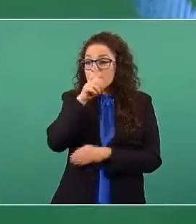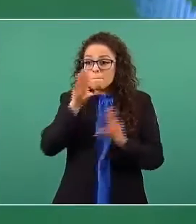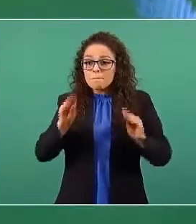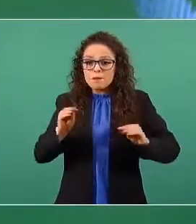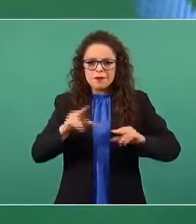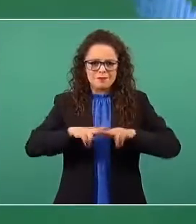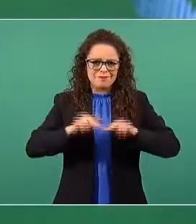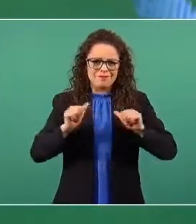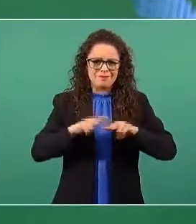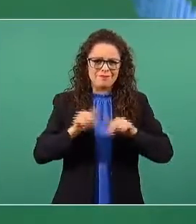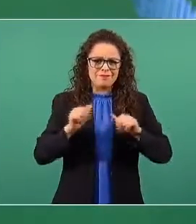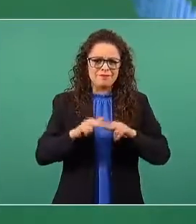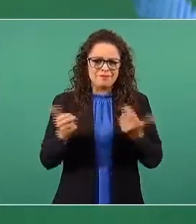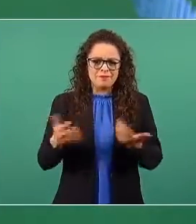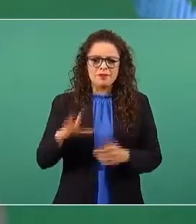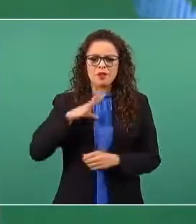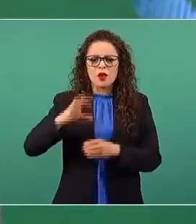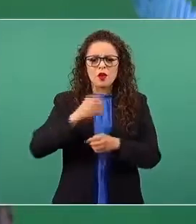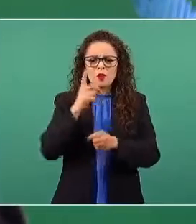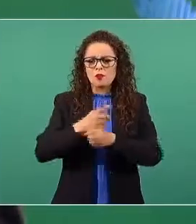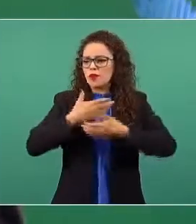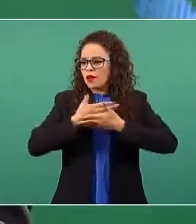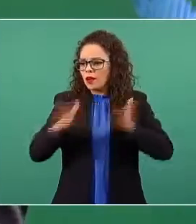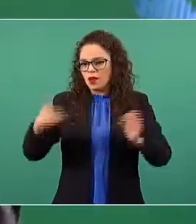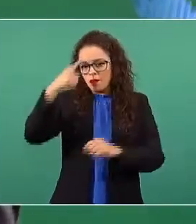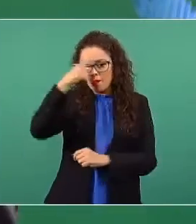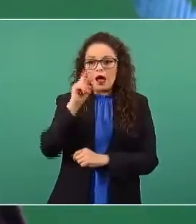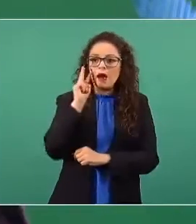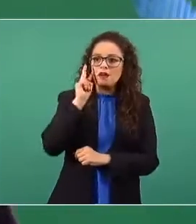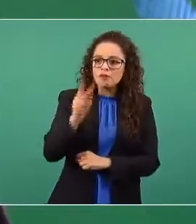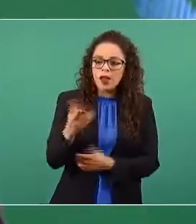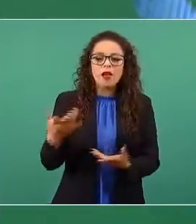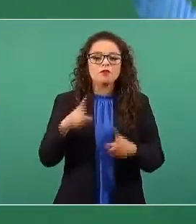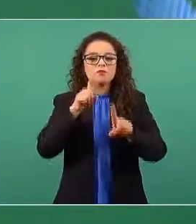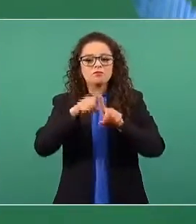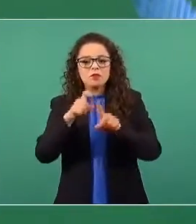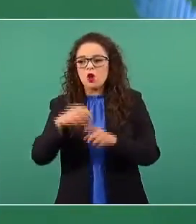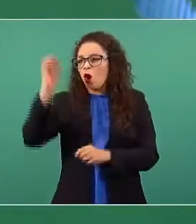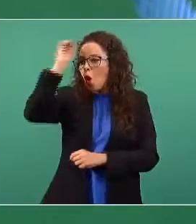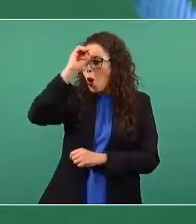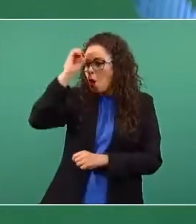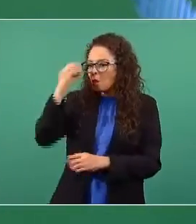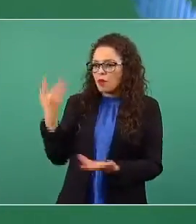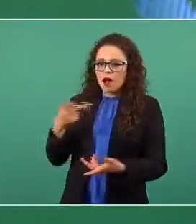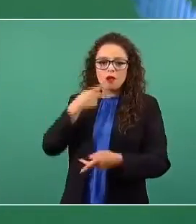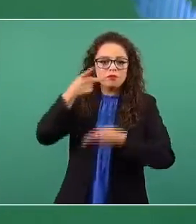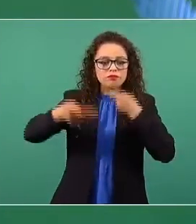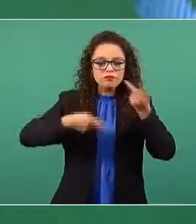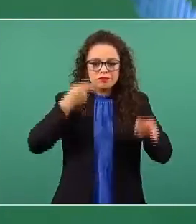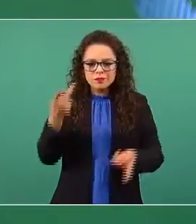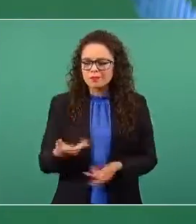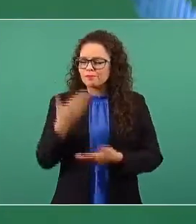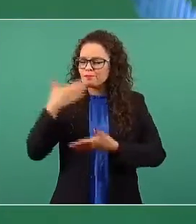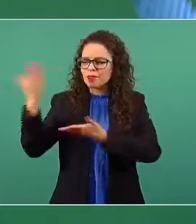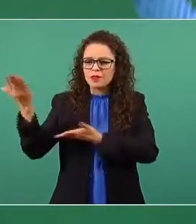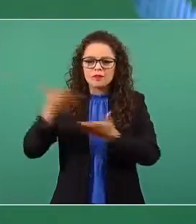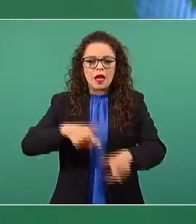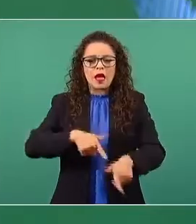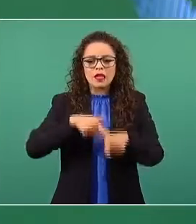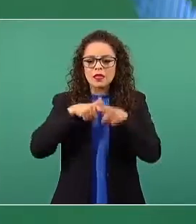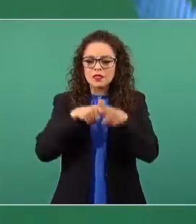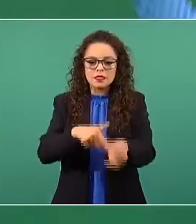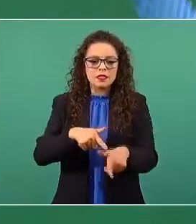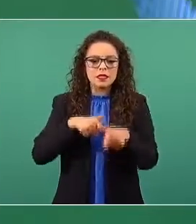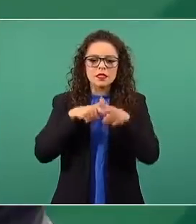oportunidad amplia para observar, para criticar, para opinar. Bienvenida sea la crítica y seguiremos abiertos